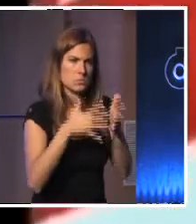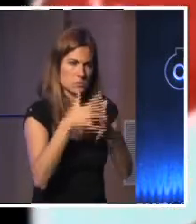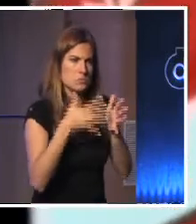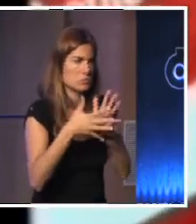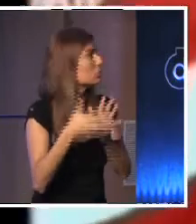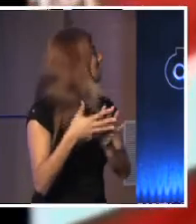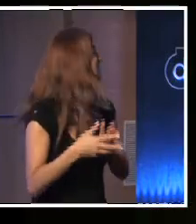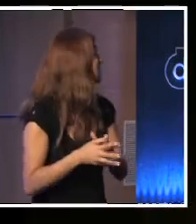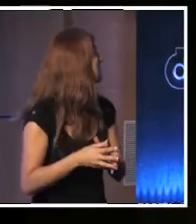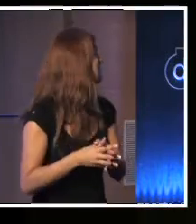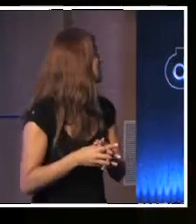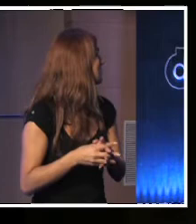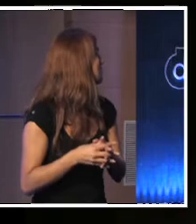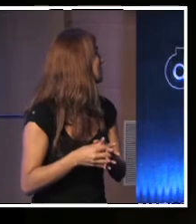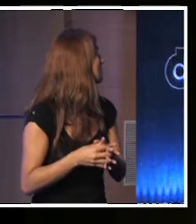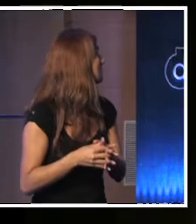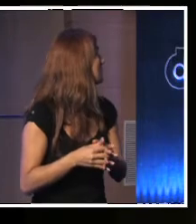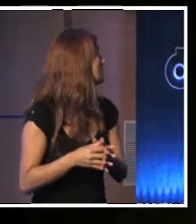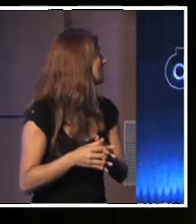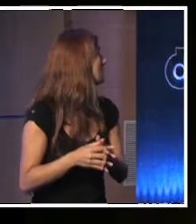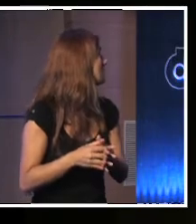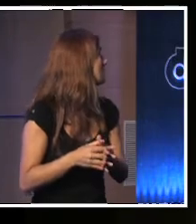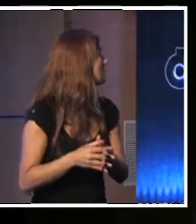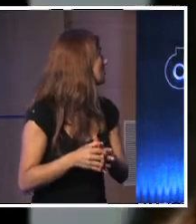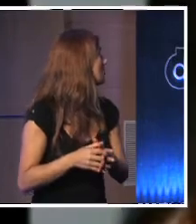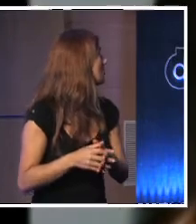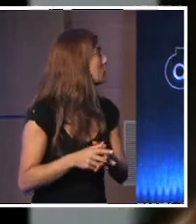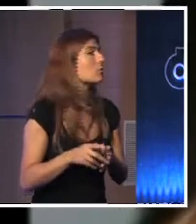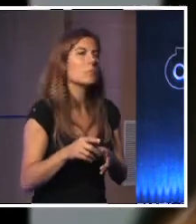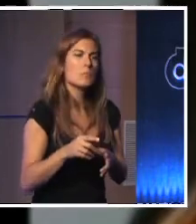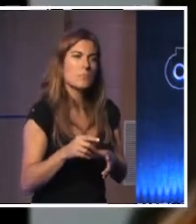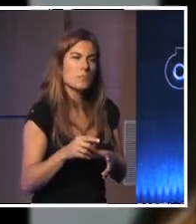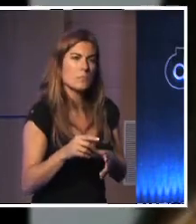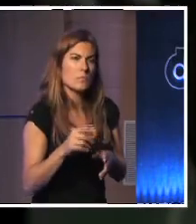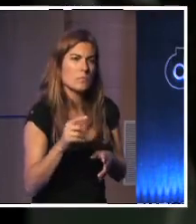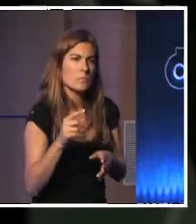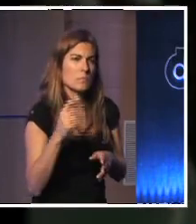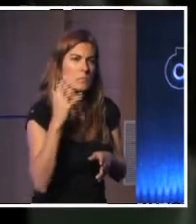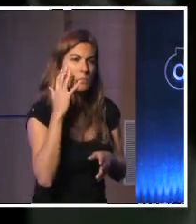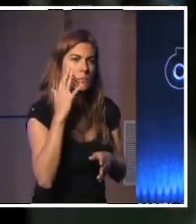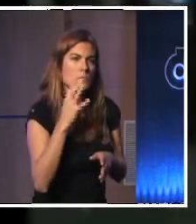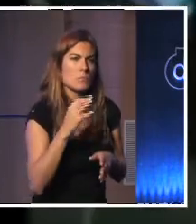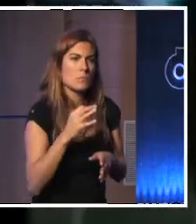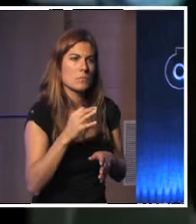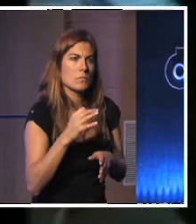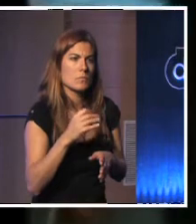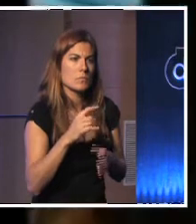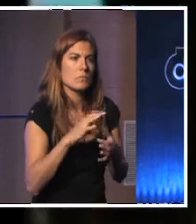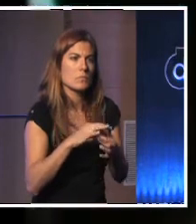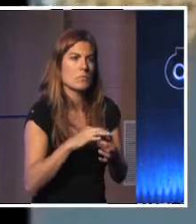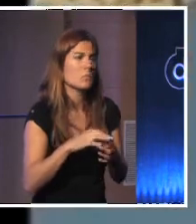Amos ayuda alertando a Marika de los sonidos por medio de un mecanismo de toque y respuesta que suele consistir en subirse a sus piernas.